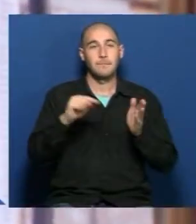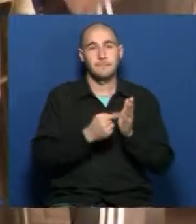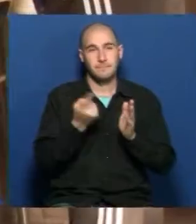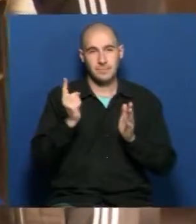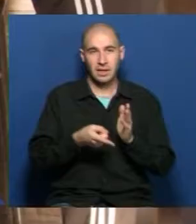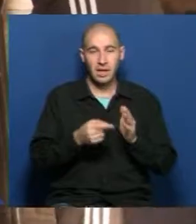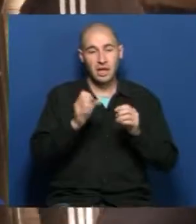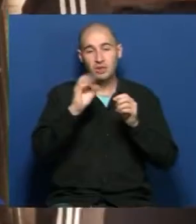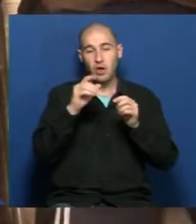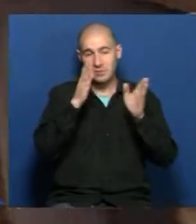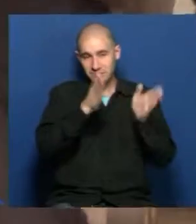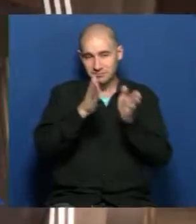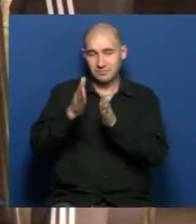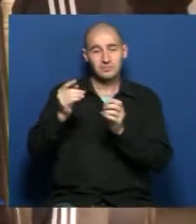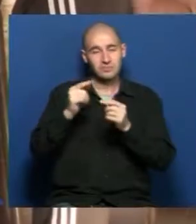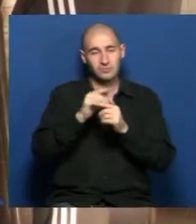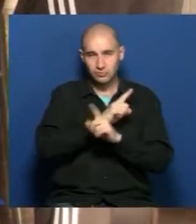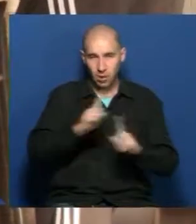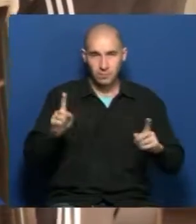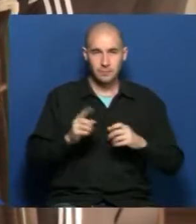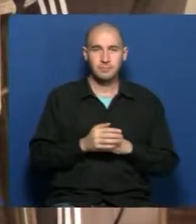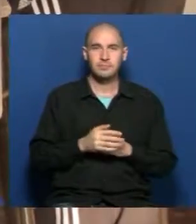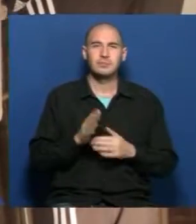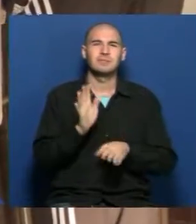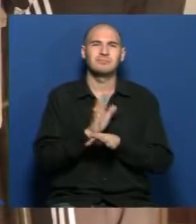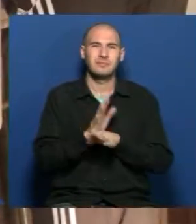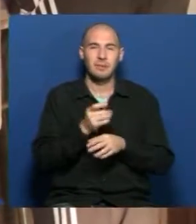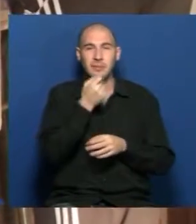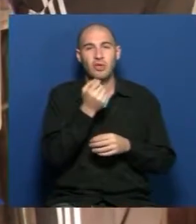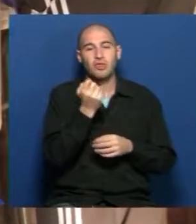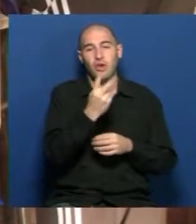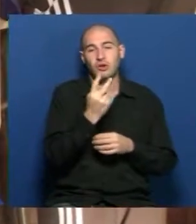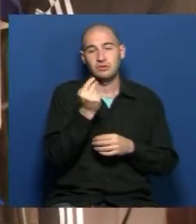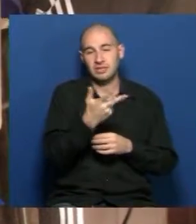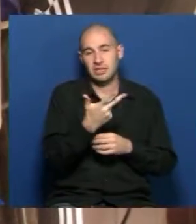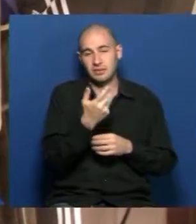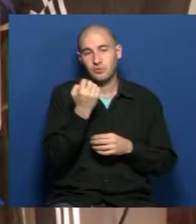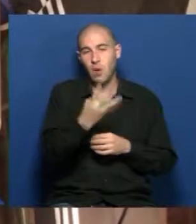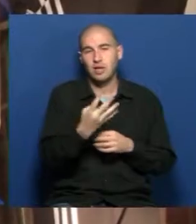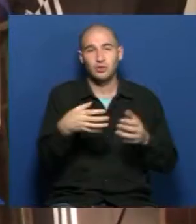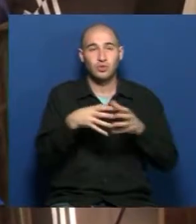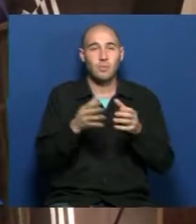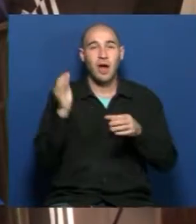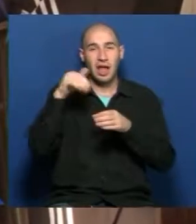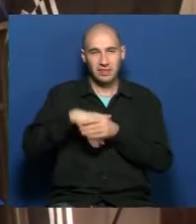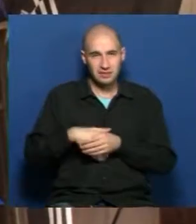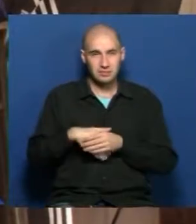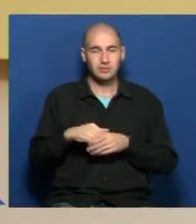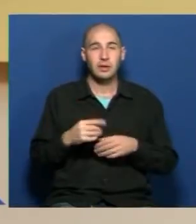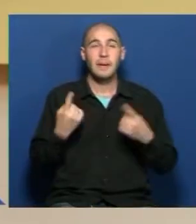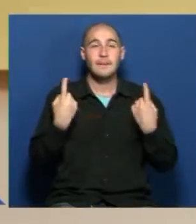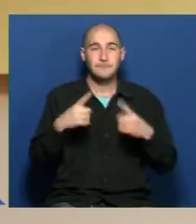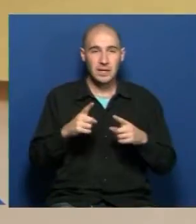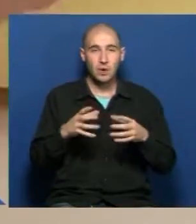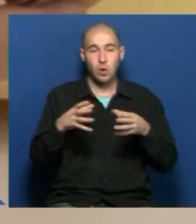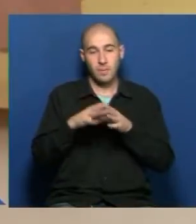que no haya colectoras. Esto no significa que no haya 2, 3, 4 grupos internos, pero que